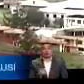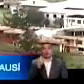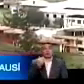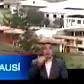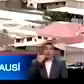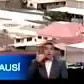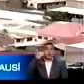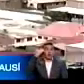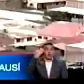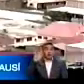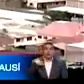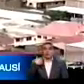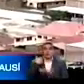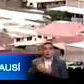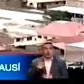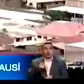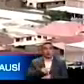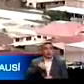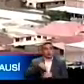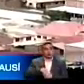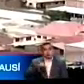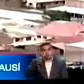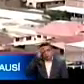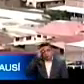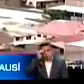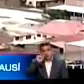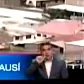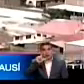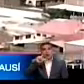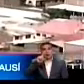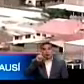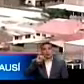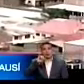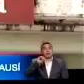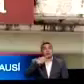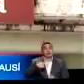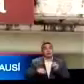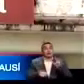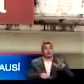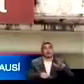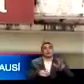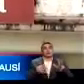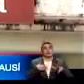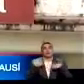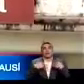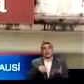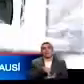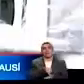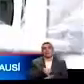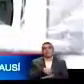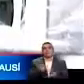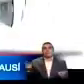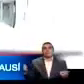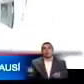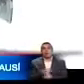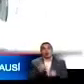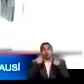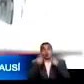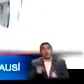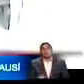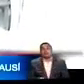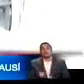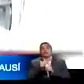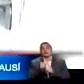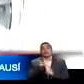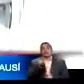mayores están bajo asistencia médica en el hospital básico de Alausí, pero 3 se debaten entre la vida y la muerte en cuidados